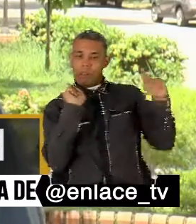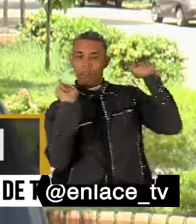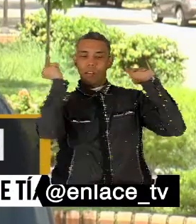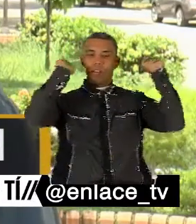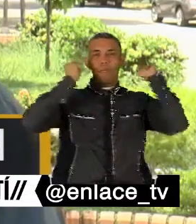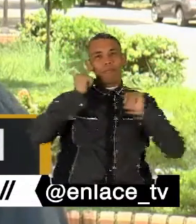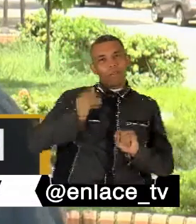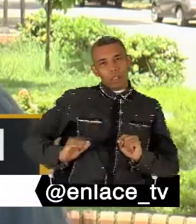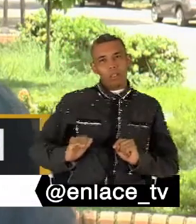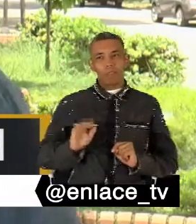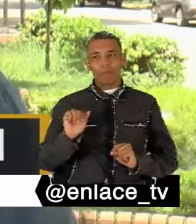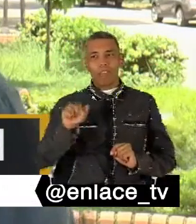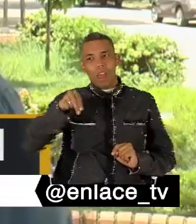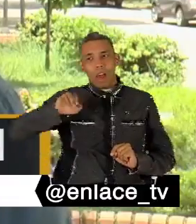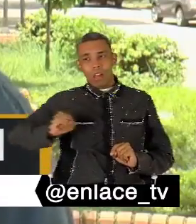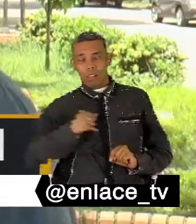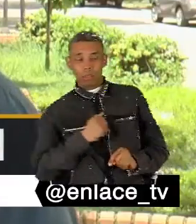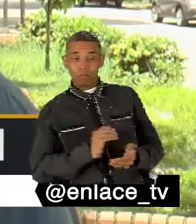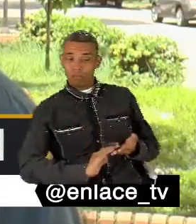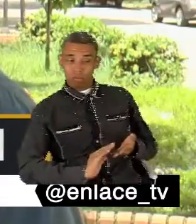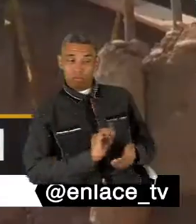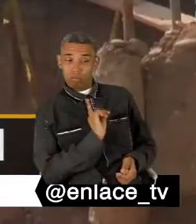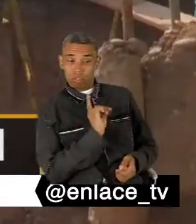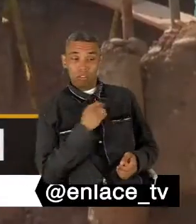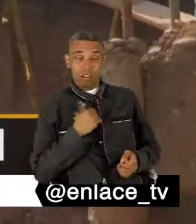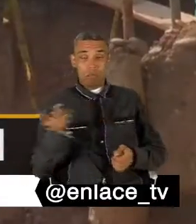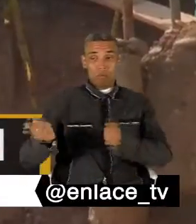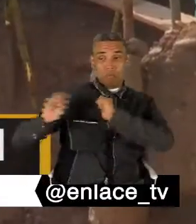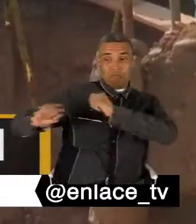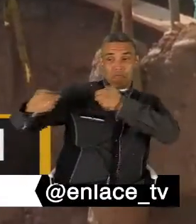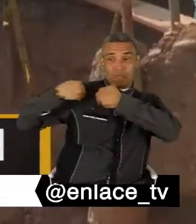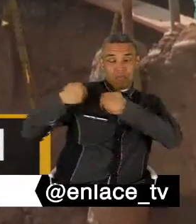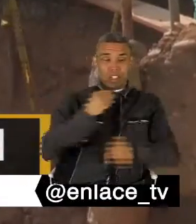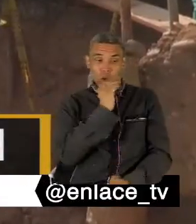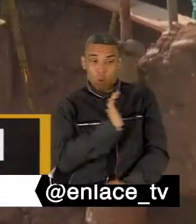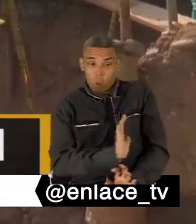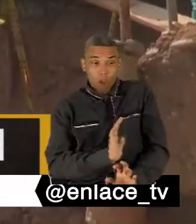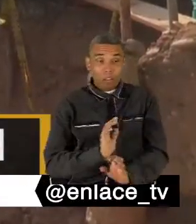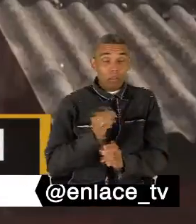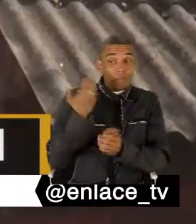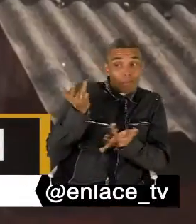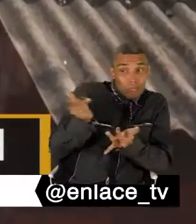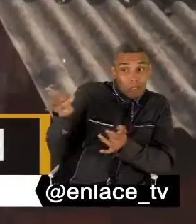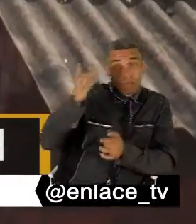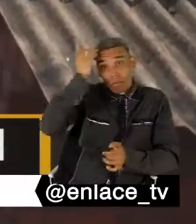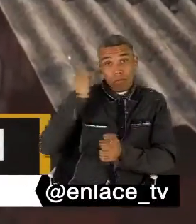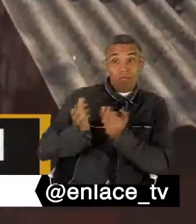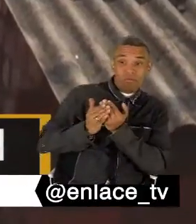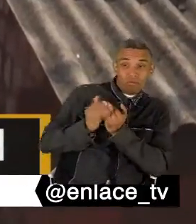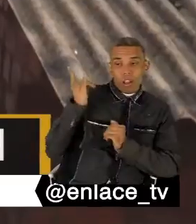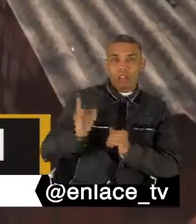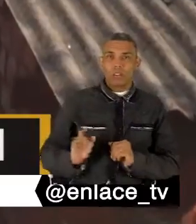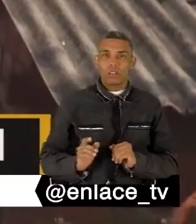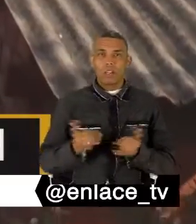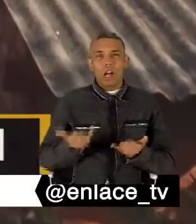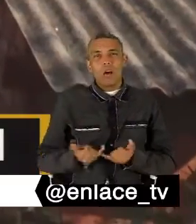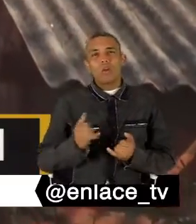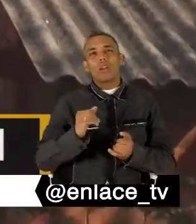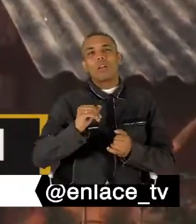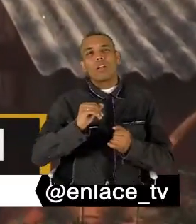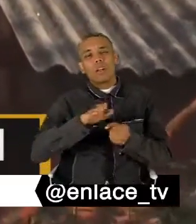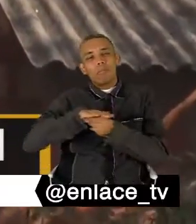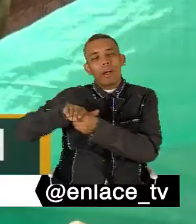Nacional de Infraestructura, donde le solicita a él que sea quien sea persona del caso. Hoy el temor de los habitantes de Belén, Jerusalén y Ciudadela Pipatón de nuevo es la inundación que